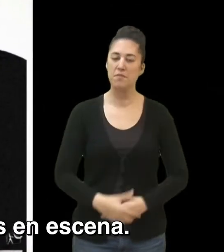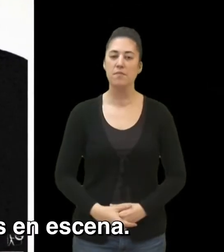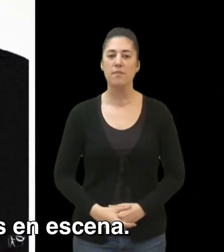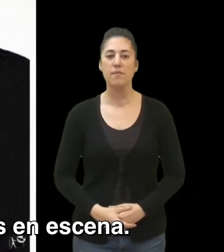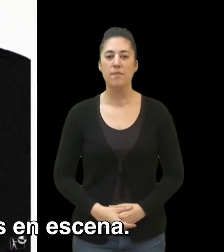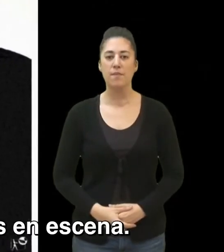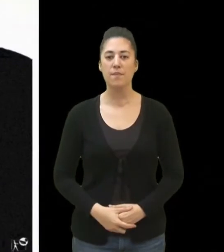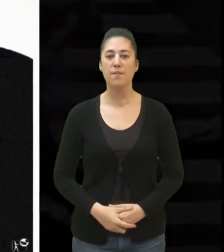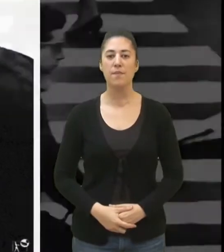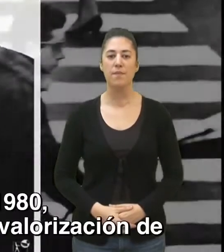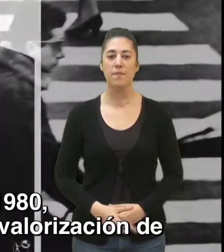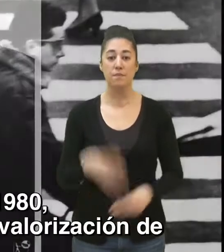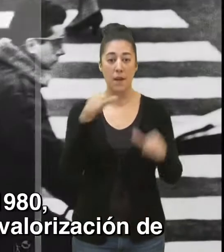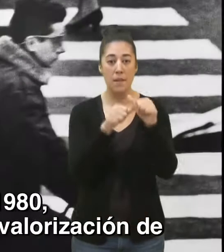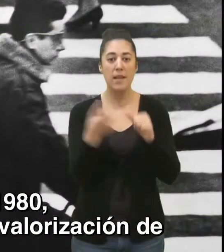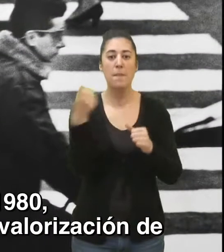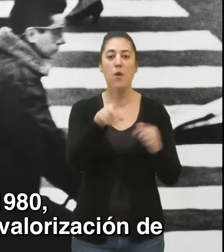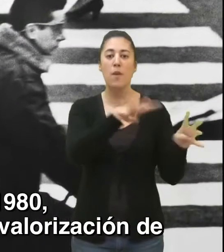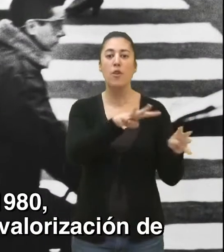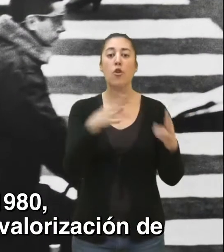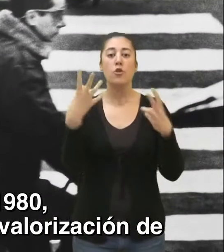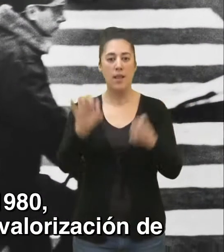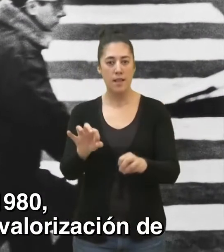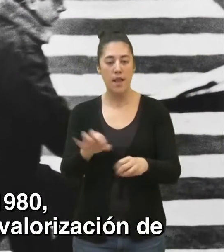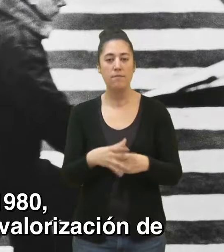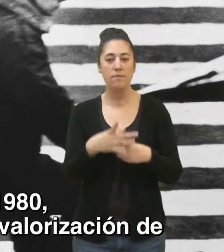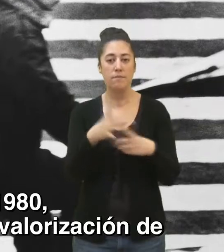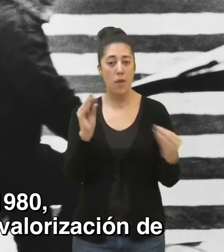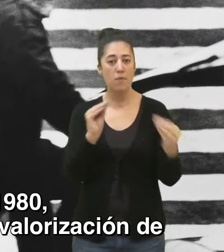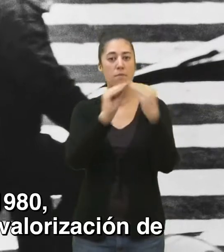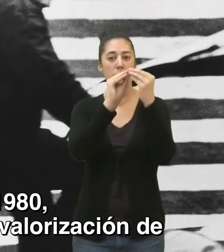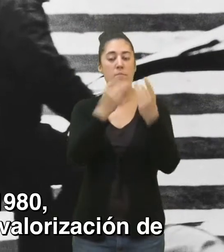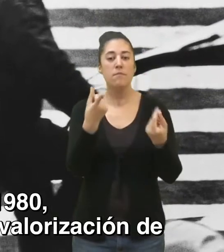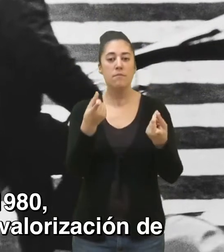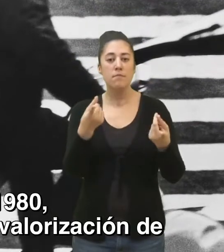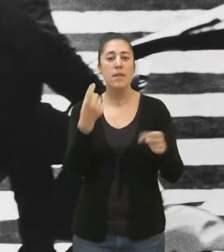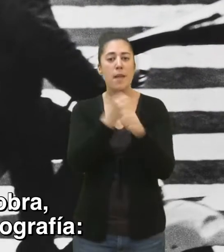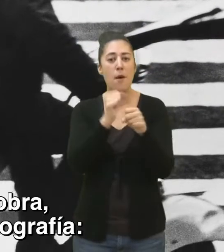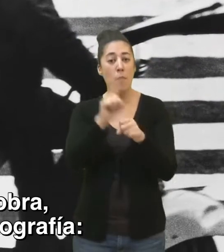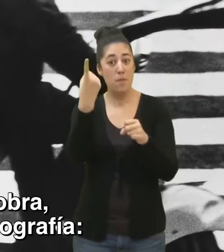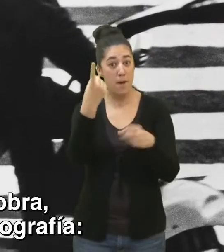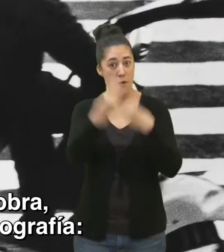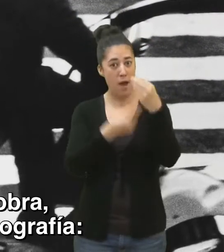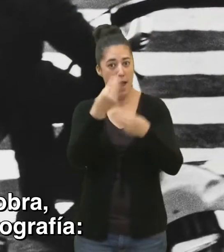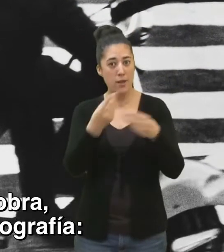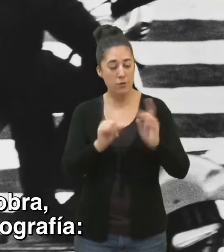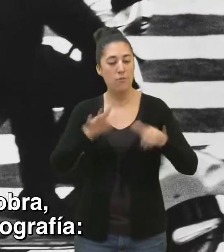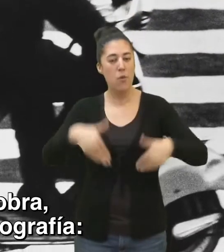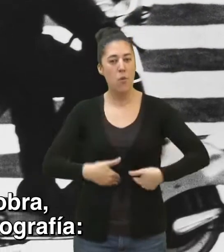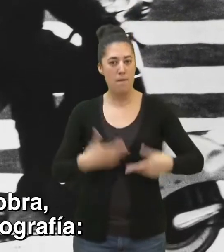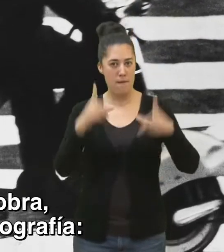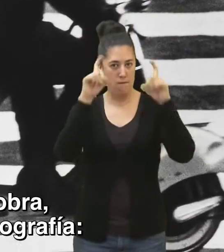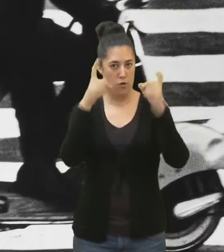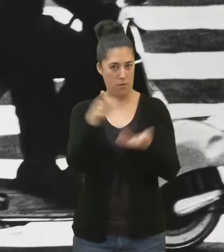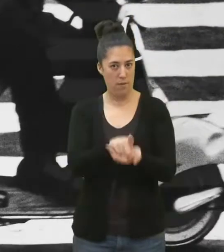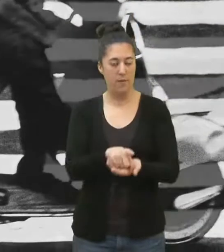audaces puestas en escena. A partir de 1980, coincidiendo con la revalorización de su primera obra, regresa